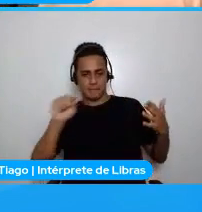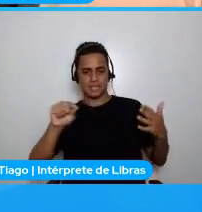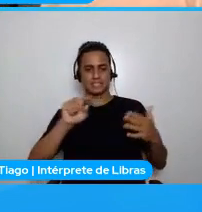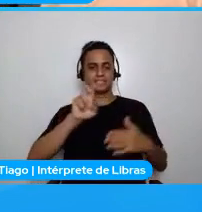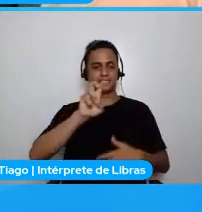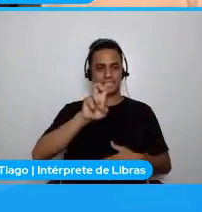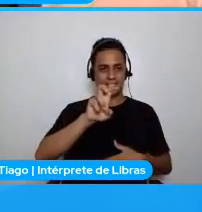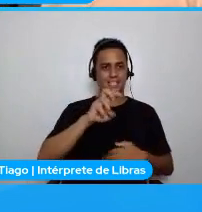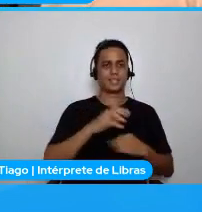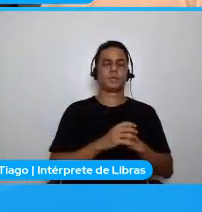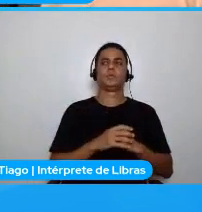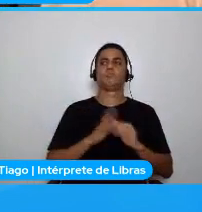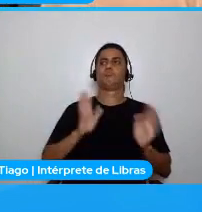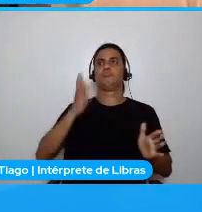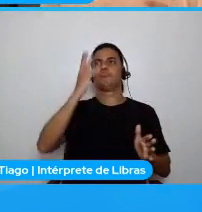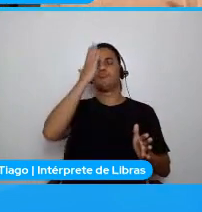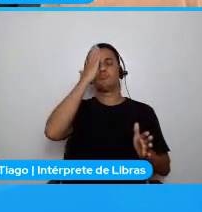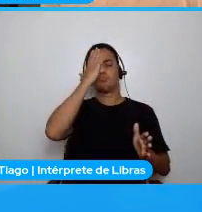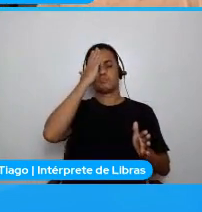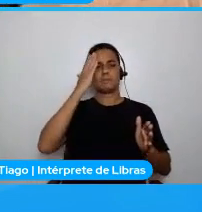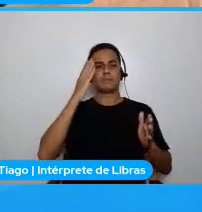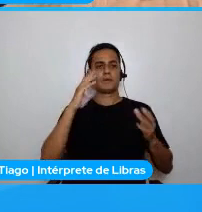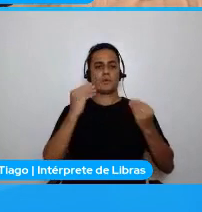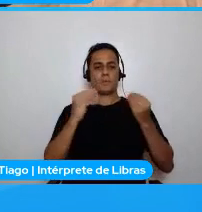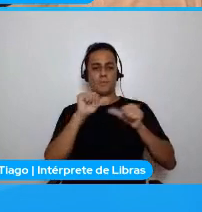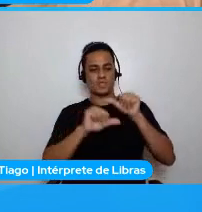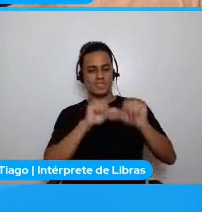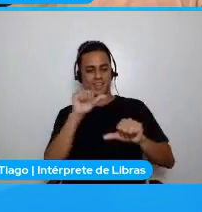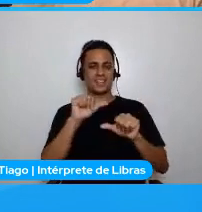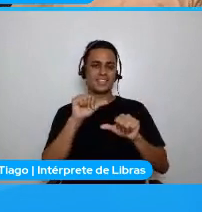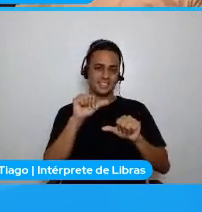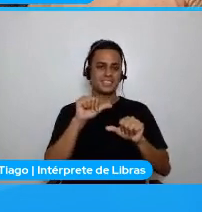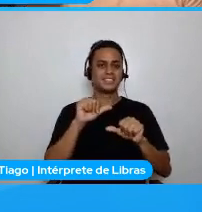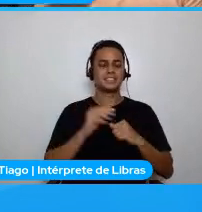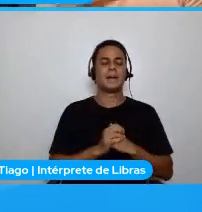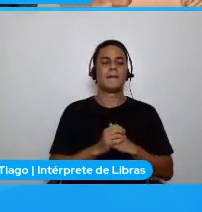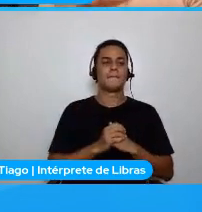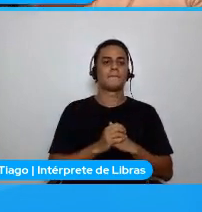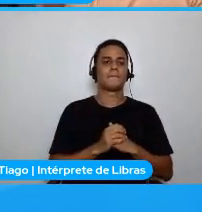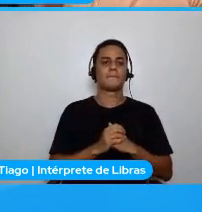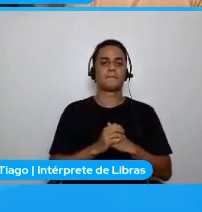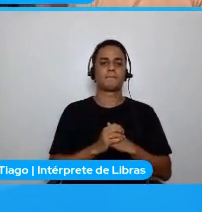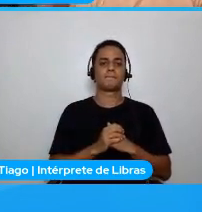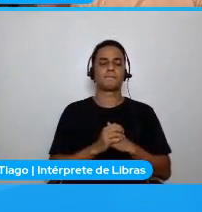a cuestionarnos un poco el tema de la inversión de las dos primeras, nosotros podemos seguir haciendo,